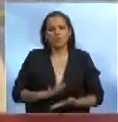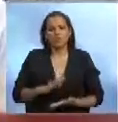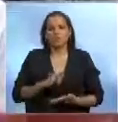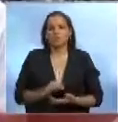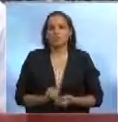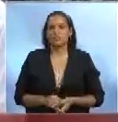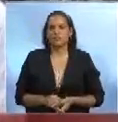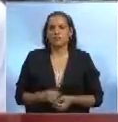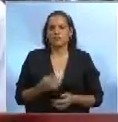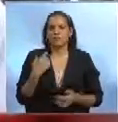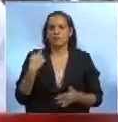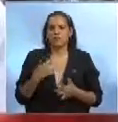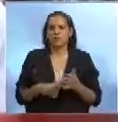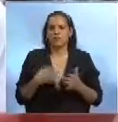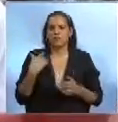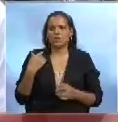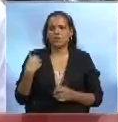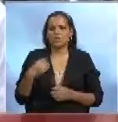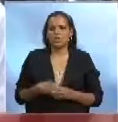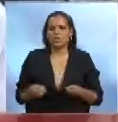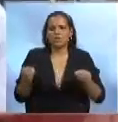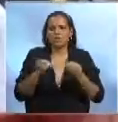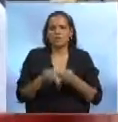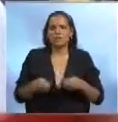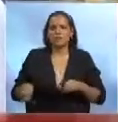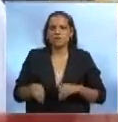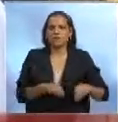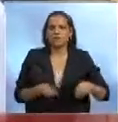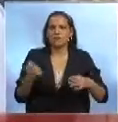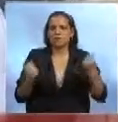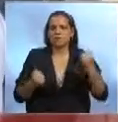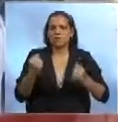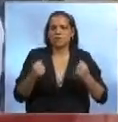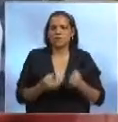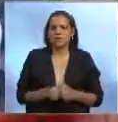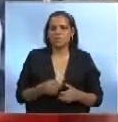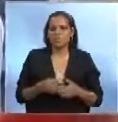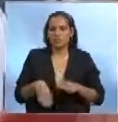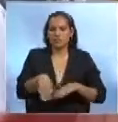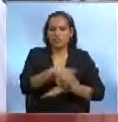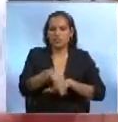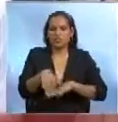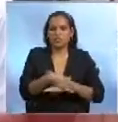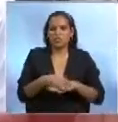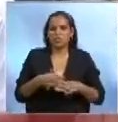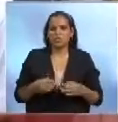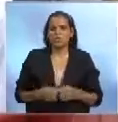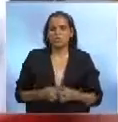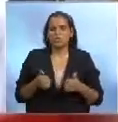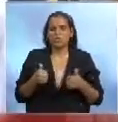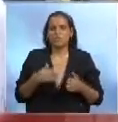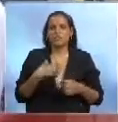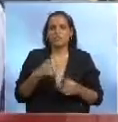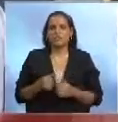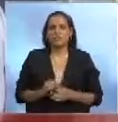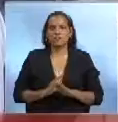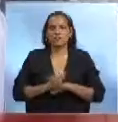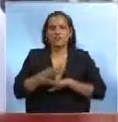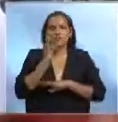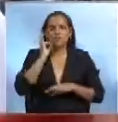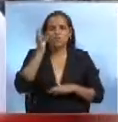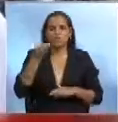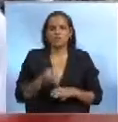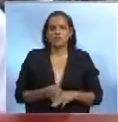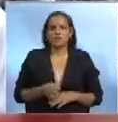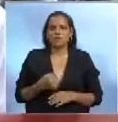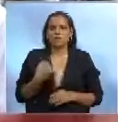paciencia. Significa que vamos a tener, digamos, mayor movilidad, los vehículos van en las calles a estar tratadas de mejor manera, y en ese marco quienes van a